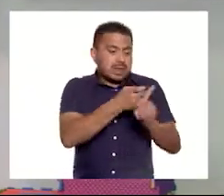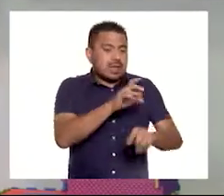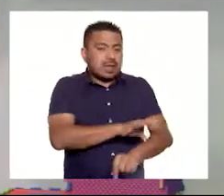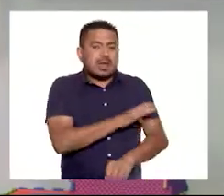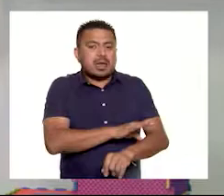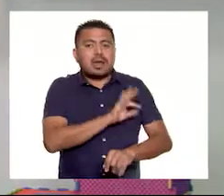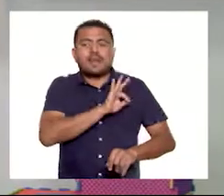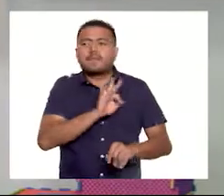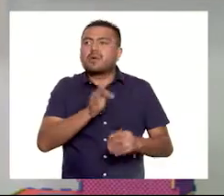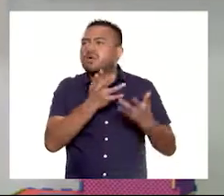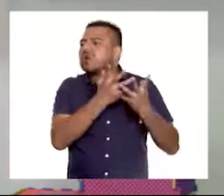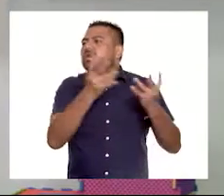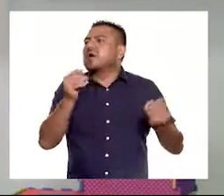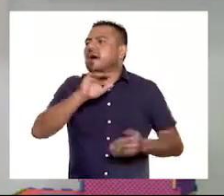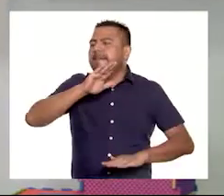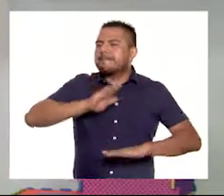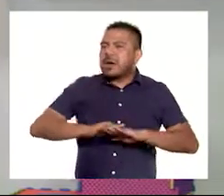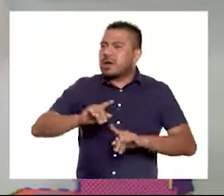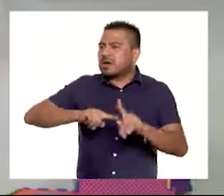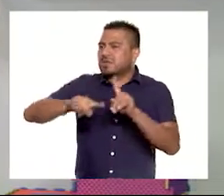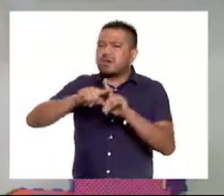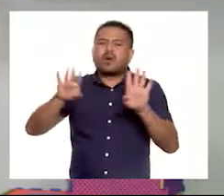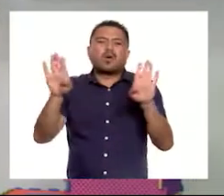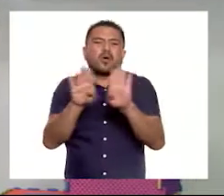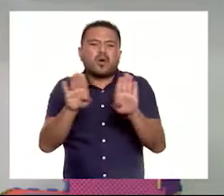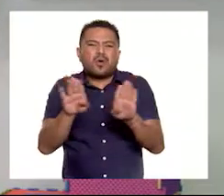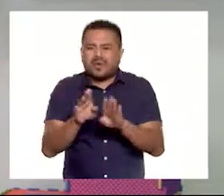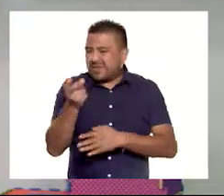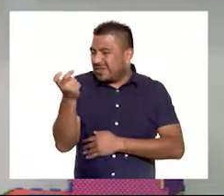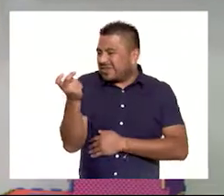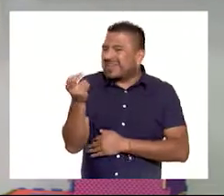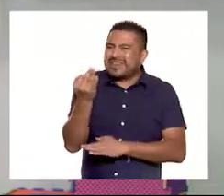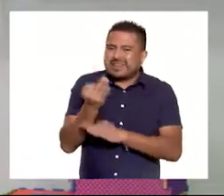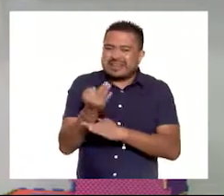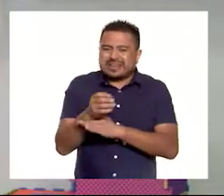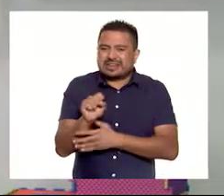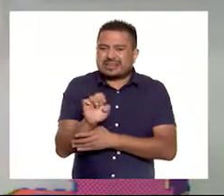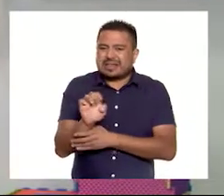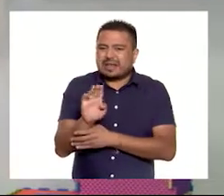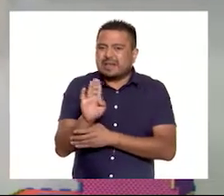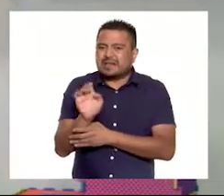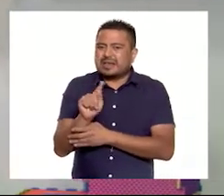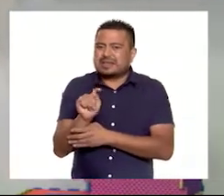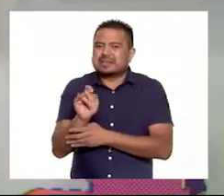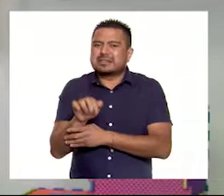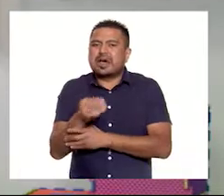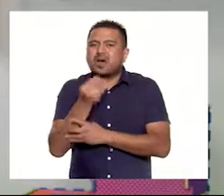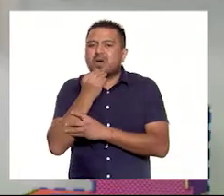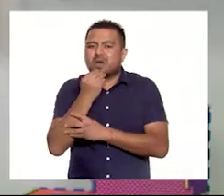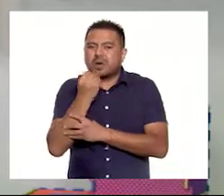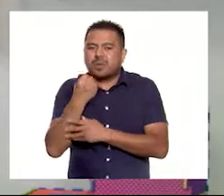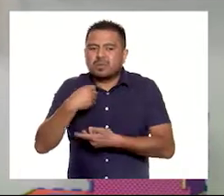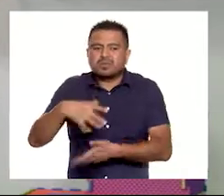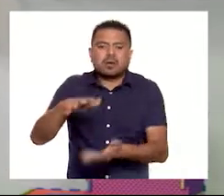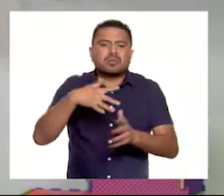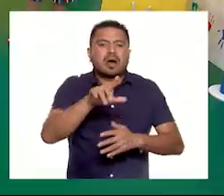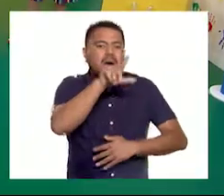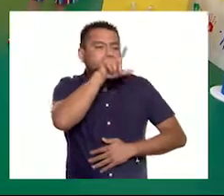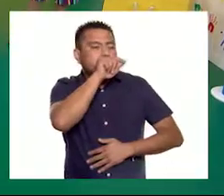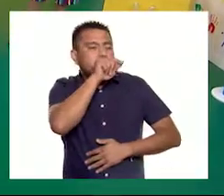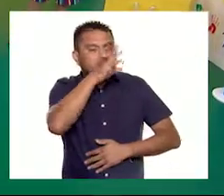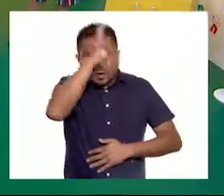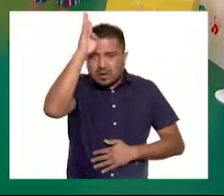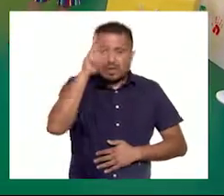podemos canalizar en una situación buena, como esta vez Sebastián cuando le dio de comer a las gallinas. Su